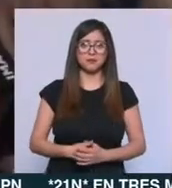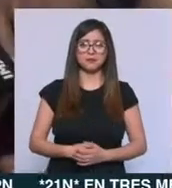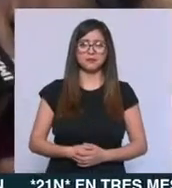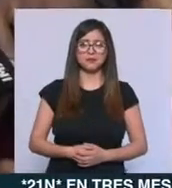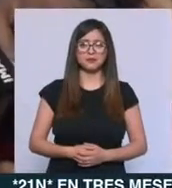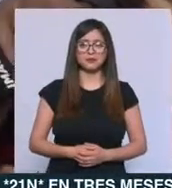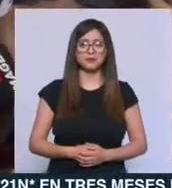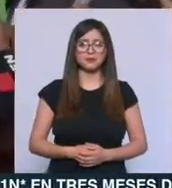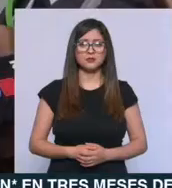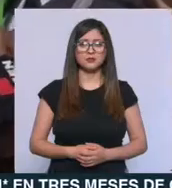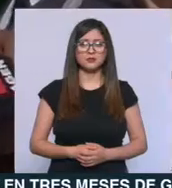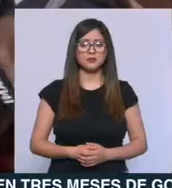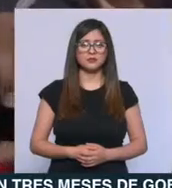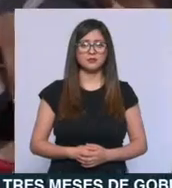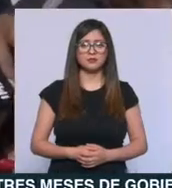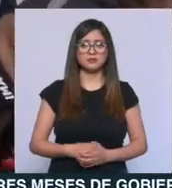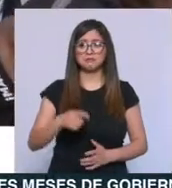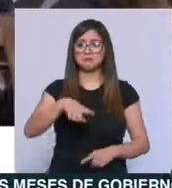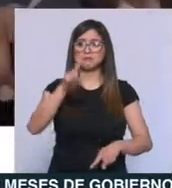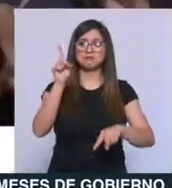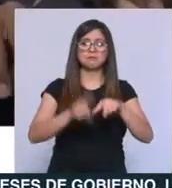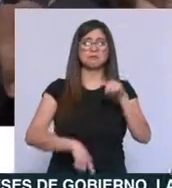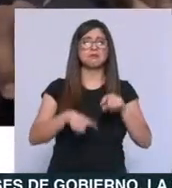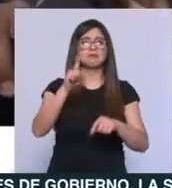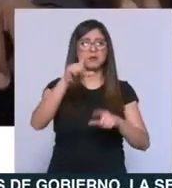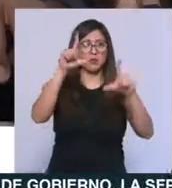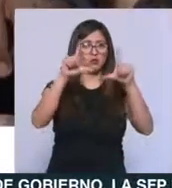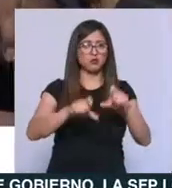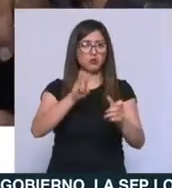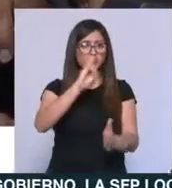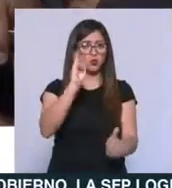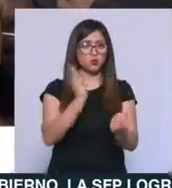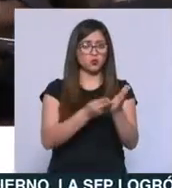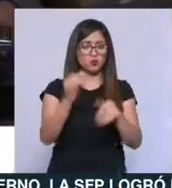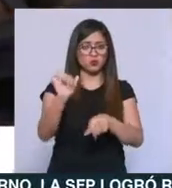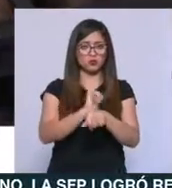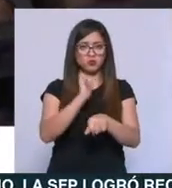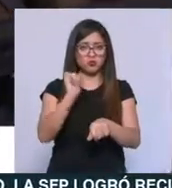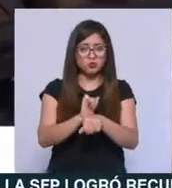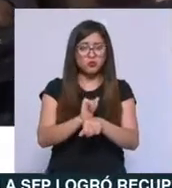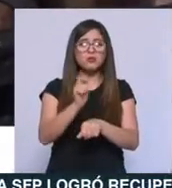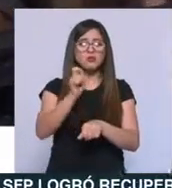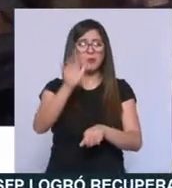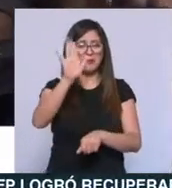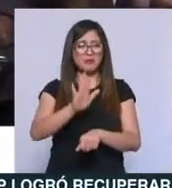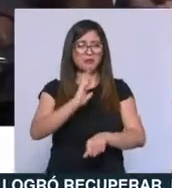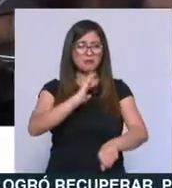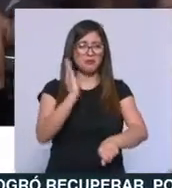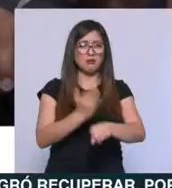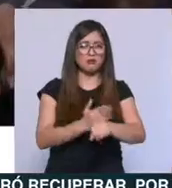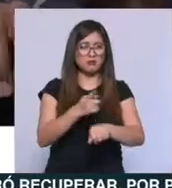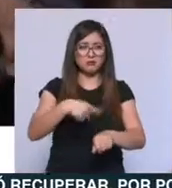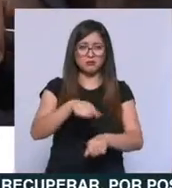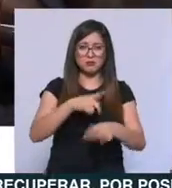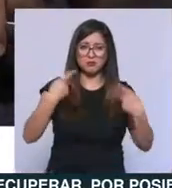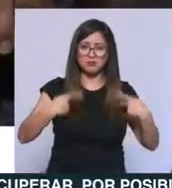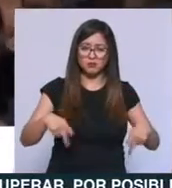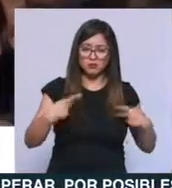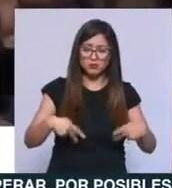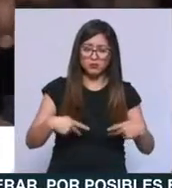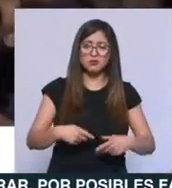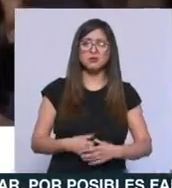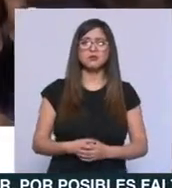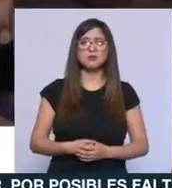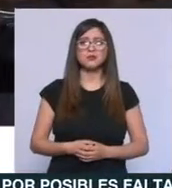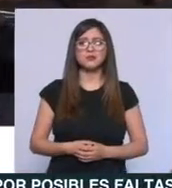las fotomultas, transformó ese tipo de castigo que había, también ha